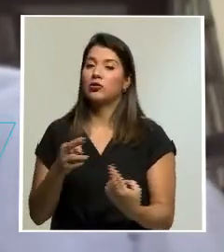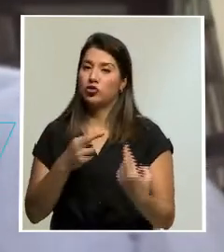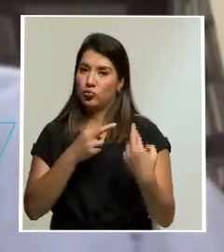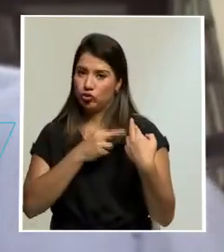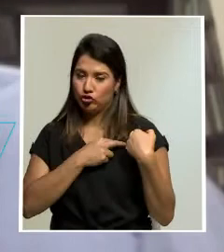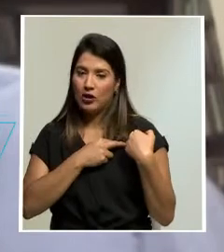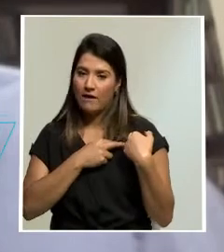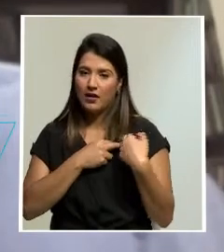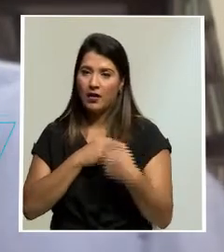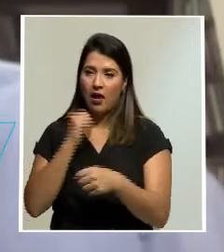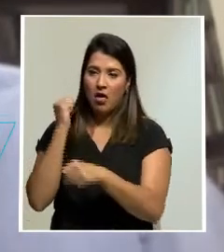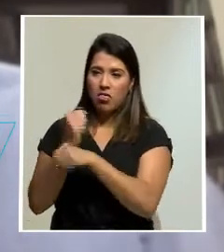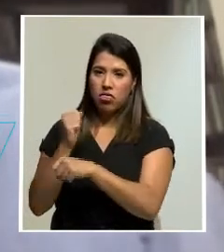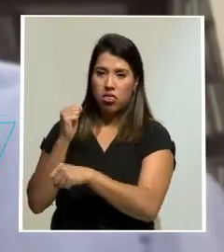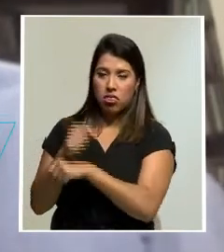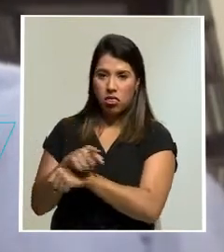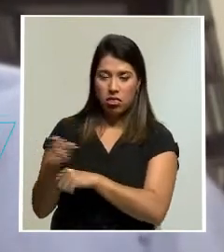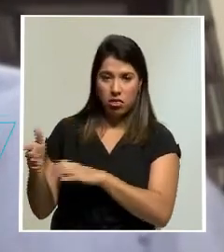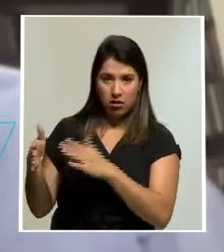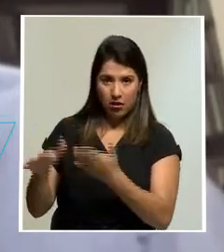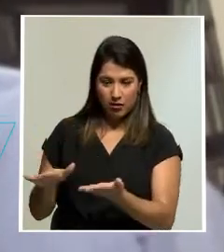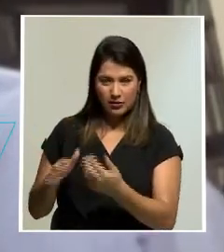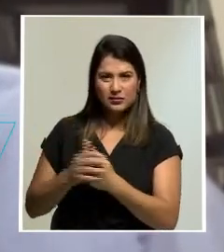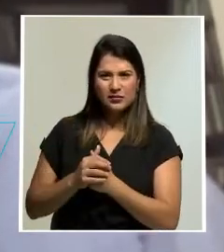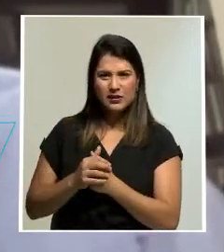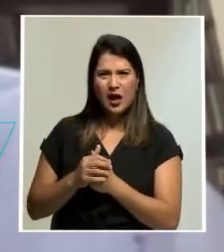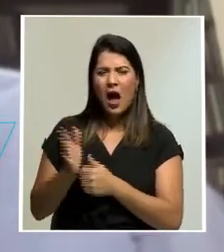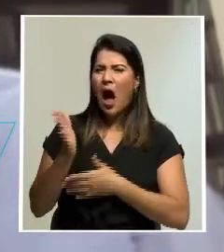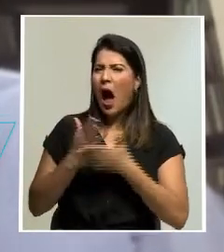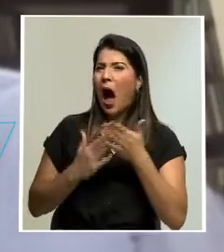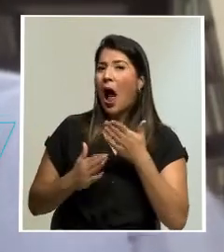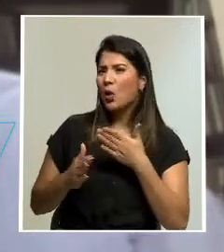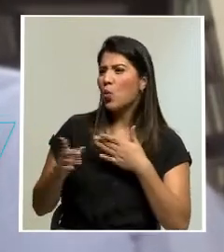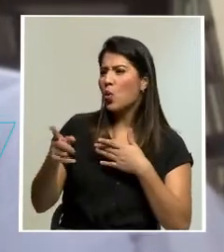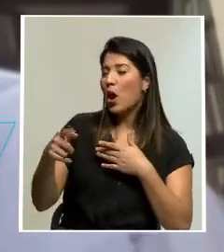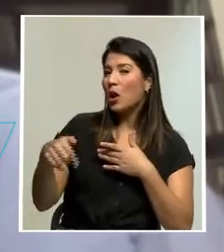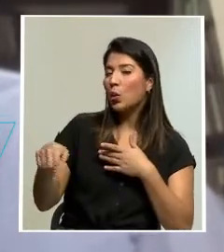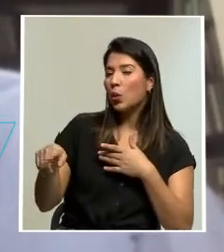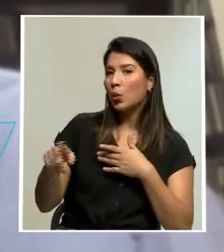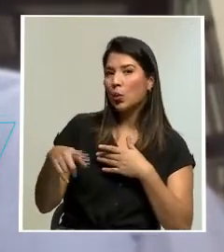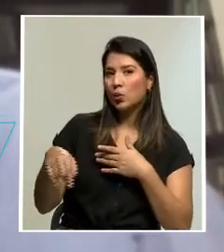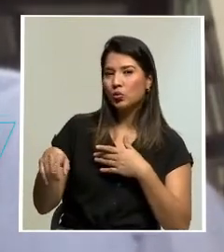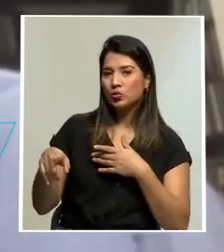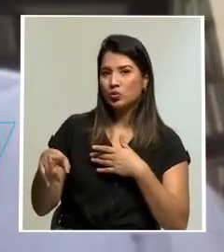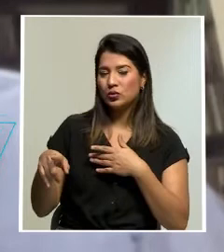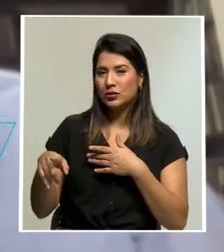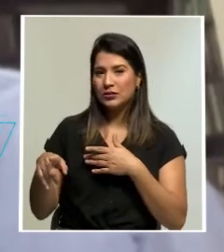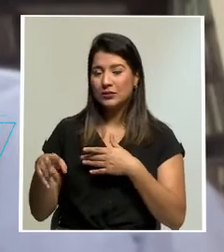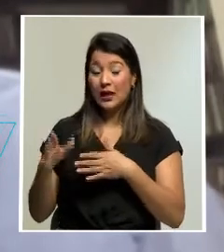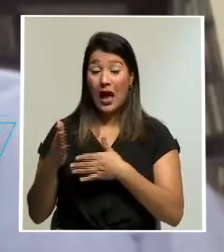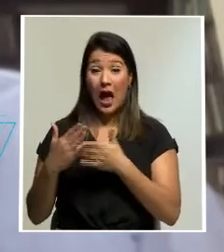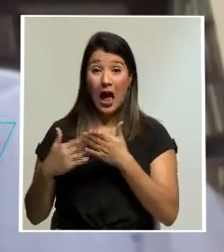perpetrado esos asesinatos, algunos de los cuales fueron ejecuciones extrajudiciales, ejecutadas